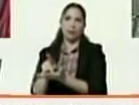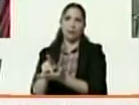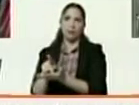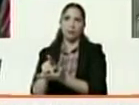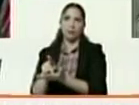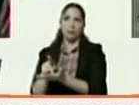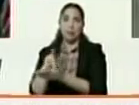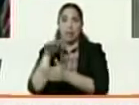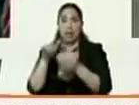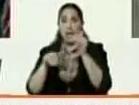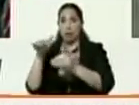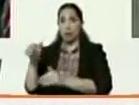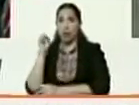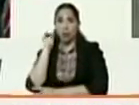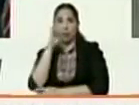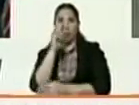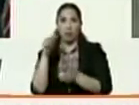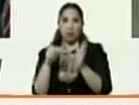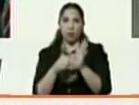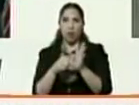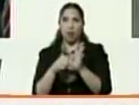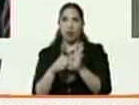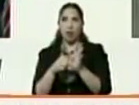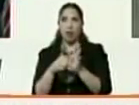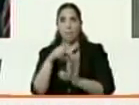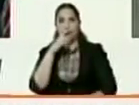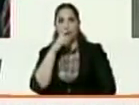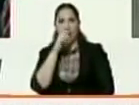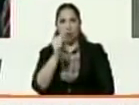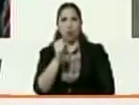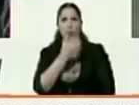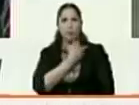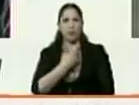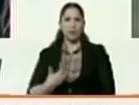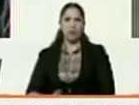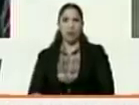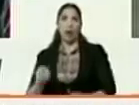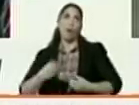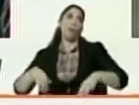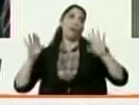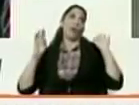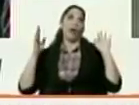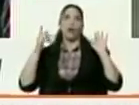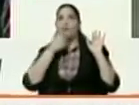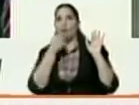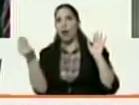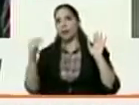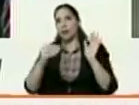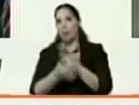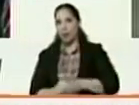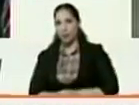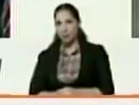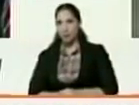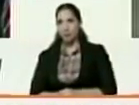en una elección a la Asamblea Nacional si Nicolás Maduro es presidente. Ah, bueno, nos la están poniendo más fácil.